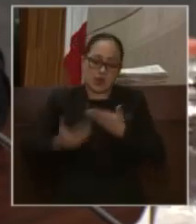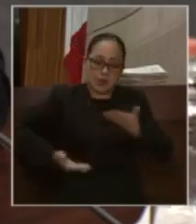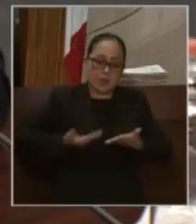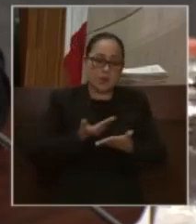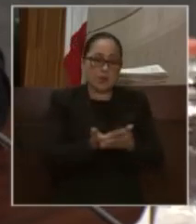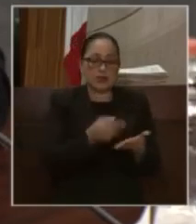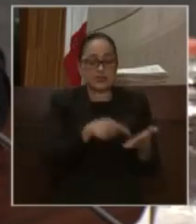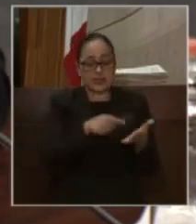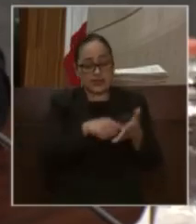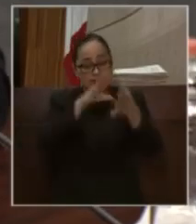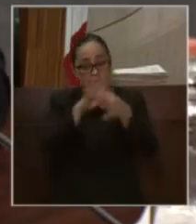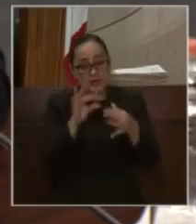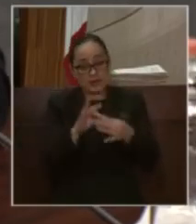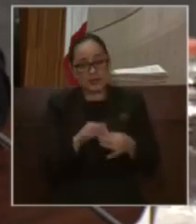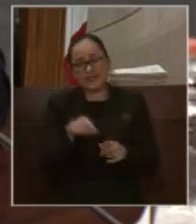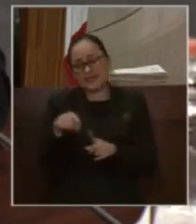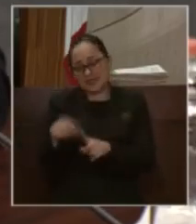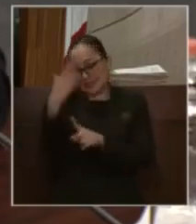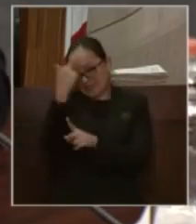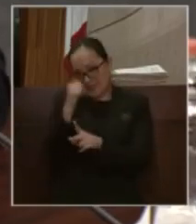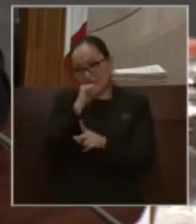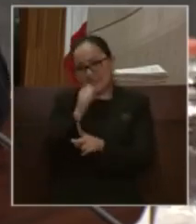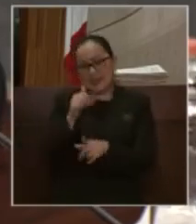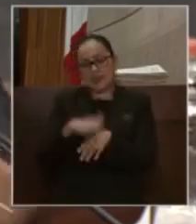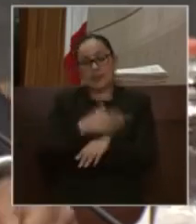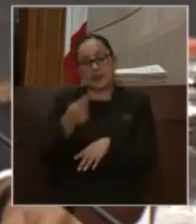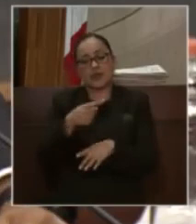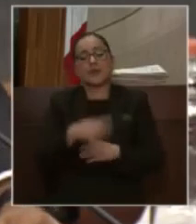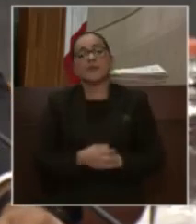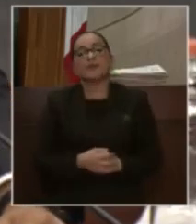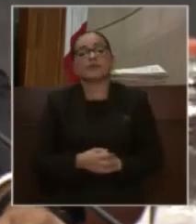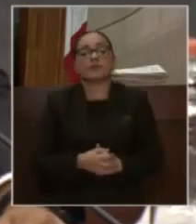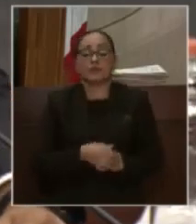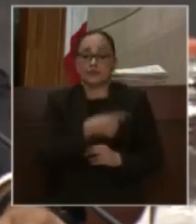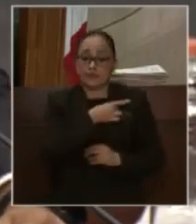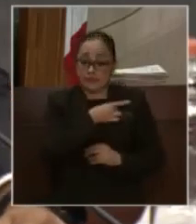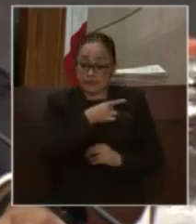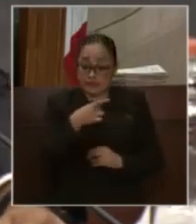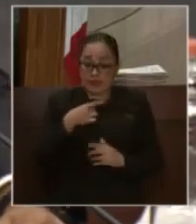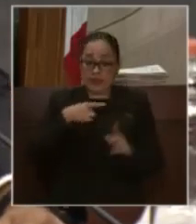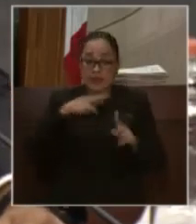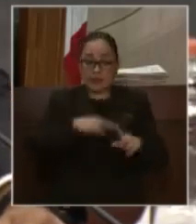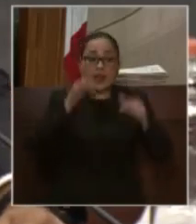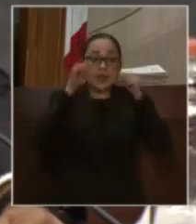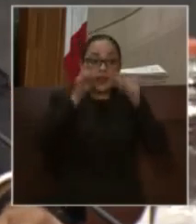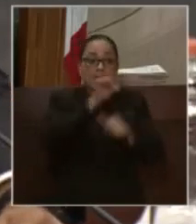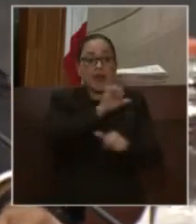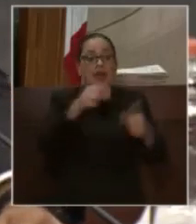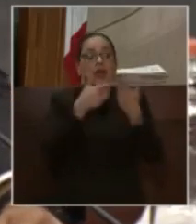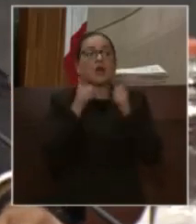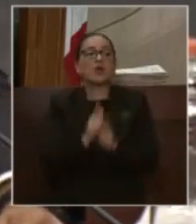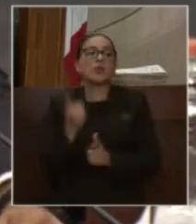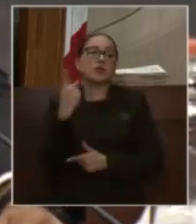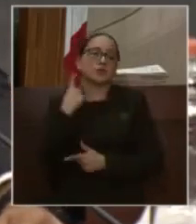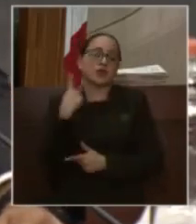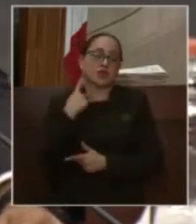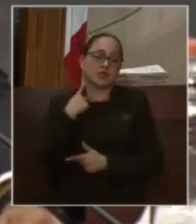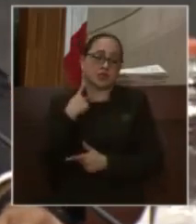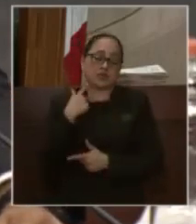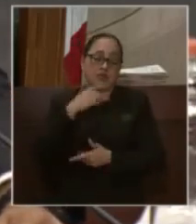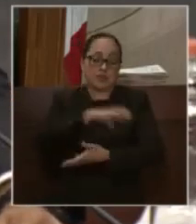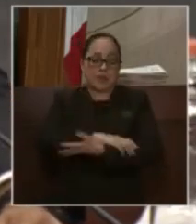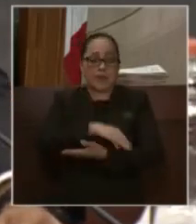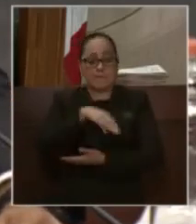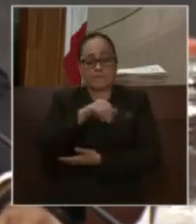su consideración, se estiman infundados los agravios encaminados a evidenciar que la responsable debió considerar a los partidos que integraron la coalición